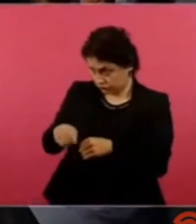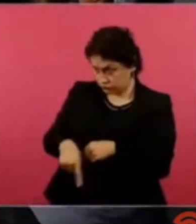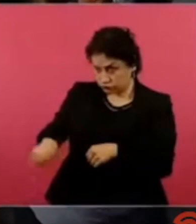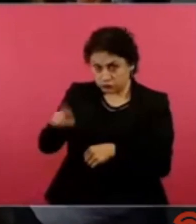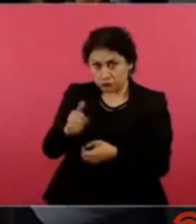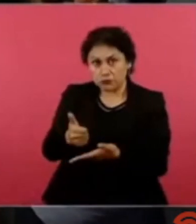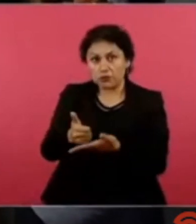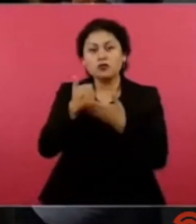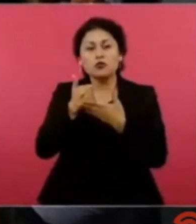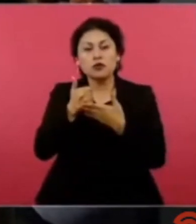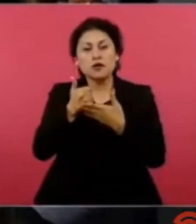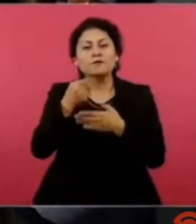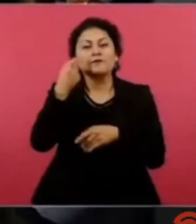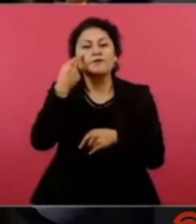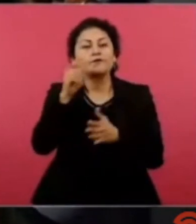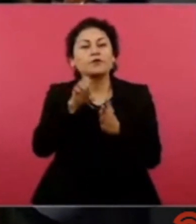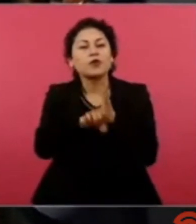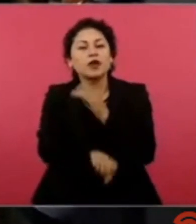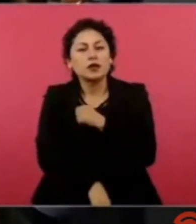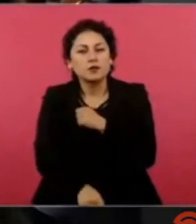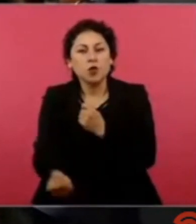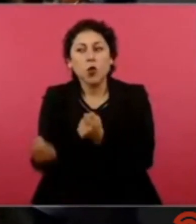de políticos corruptos